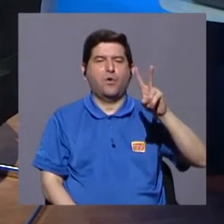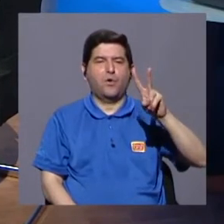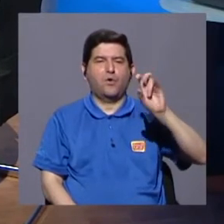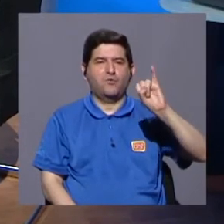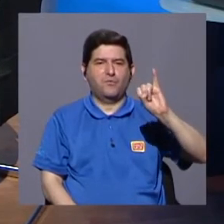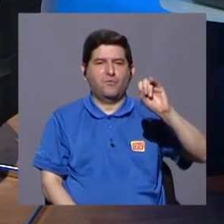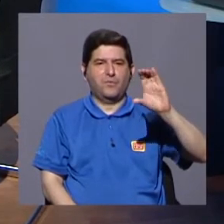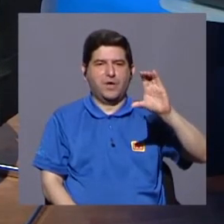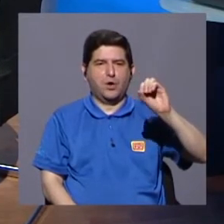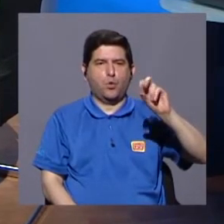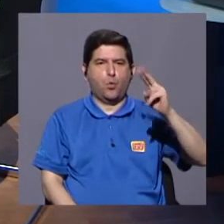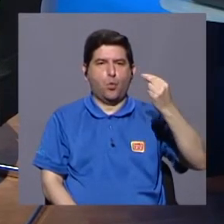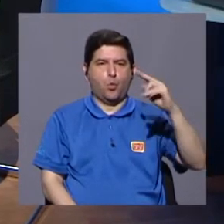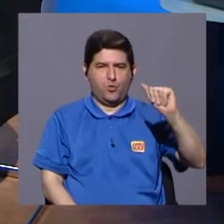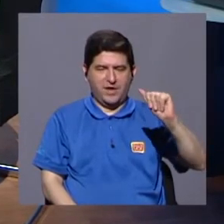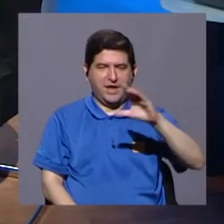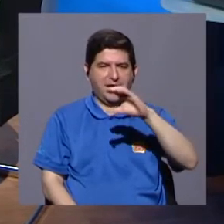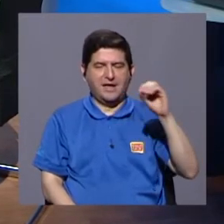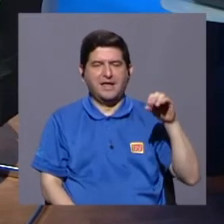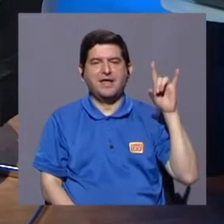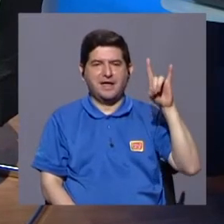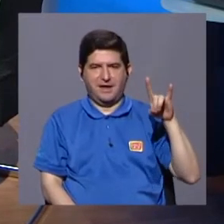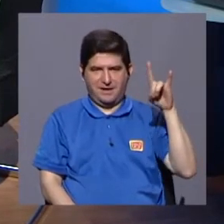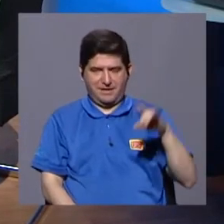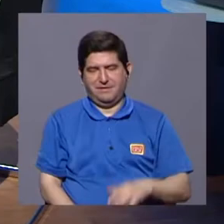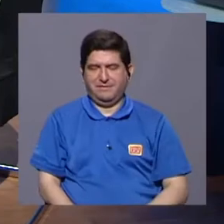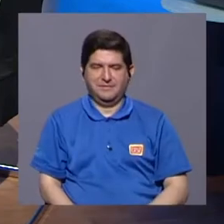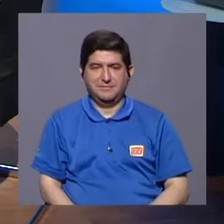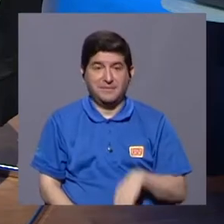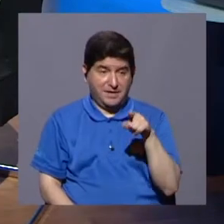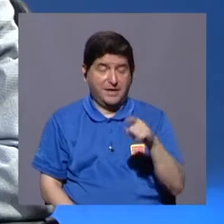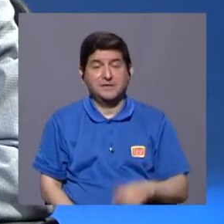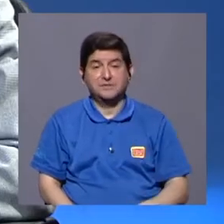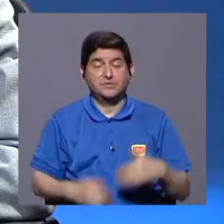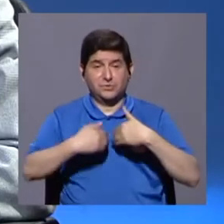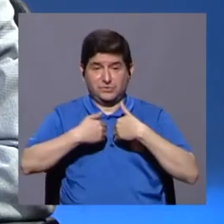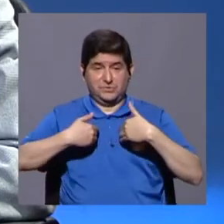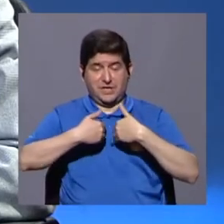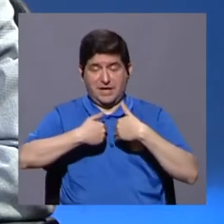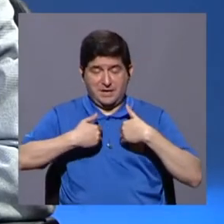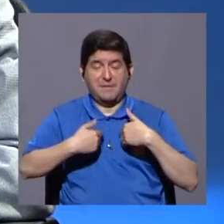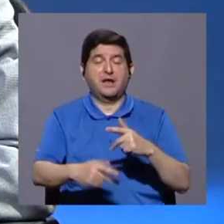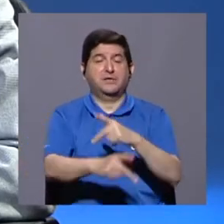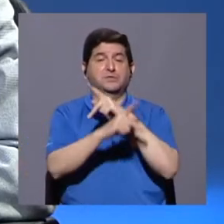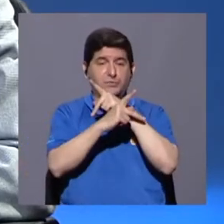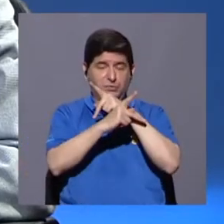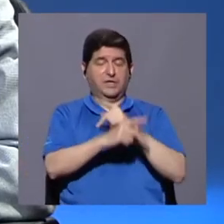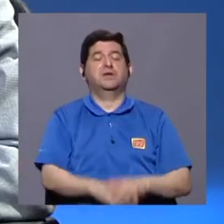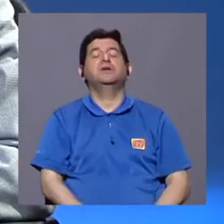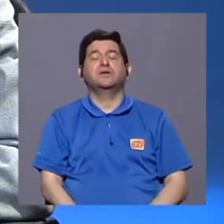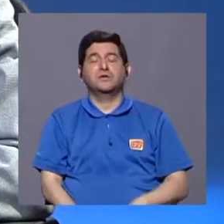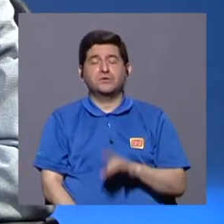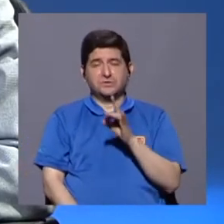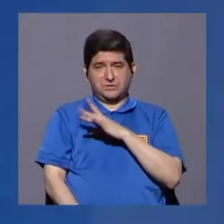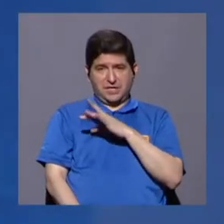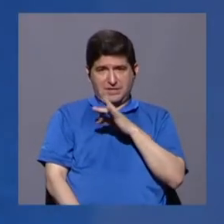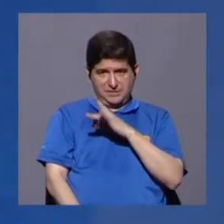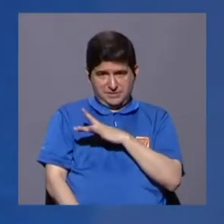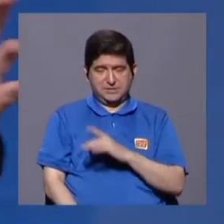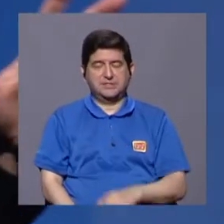los guanacos son animales salvajes protegidos en chile las llamas y las vicuñas